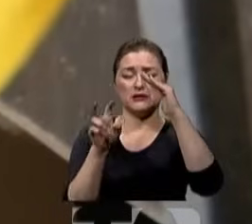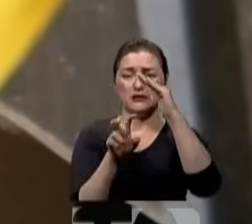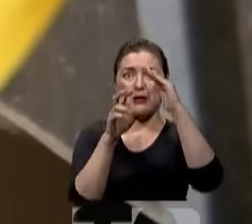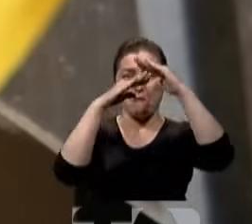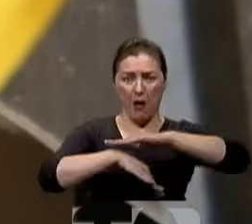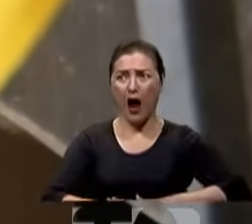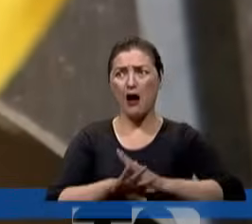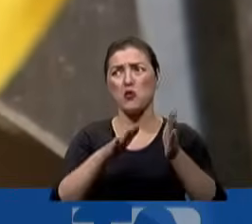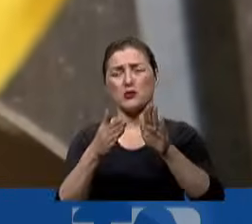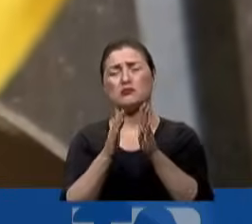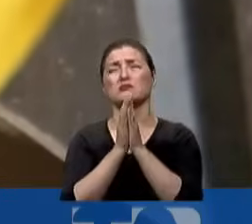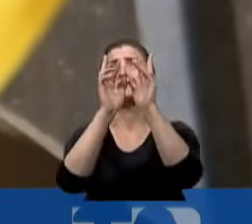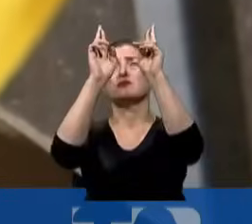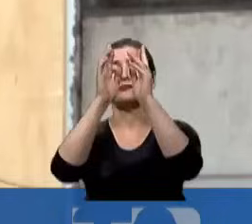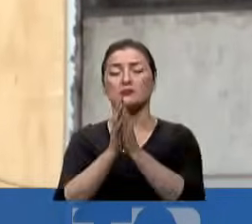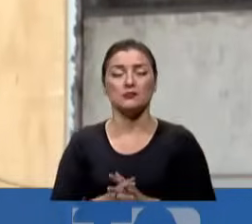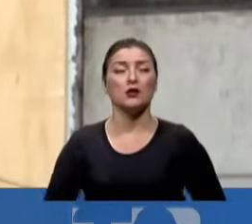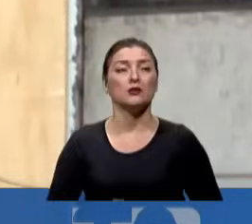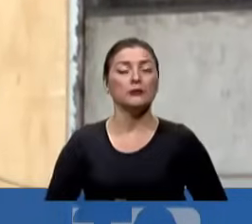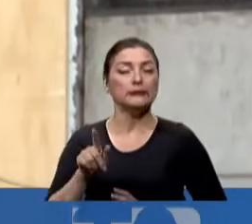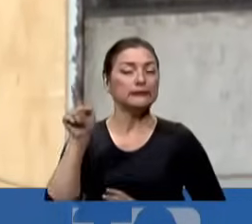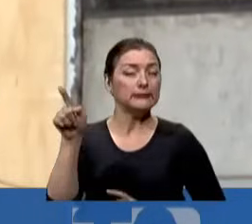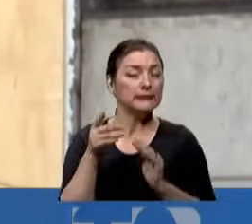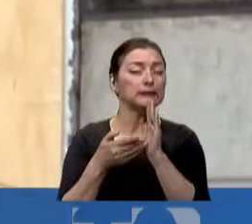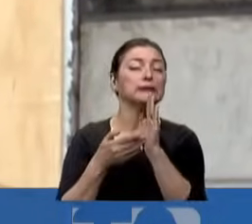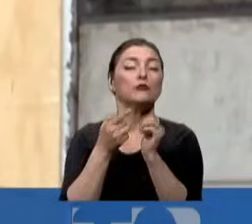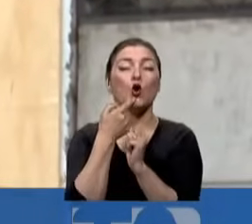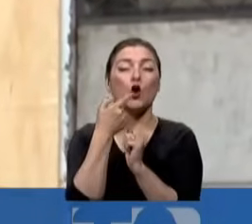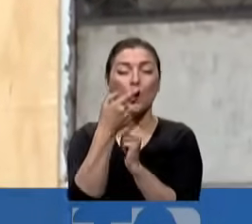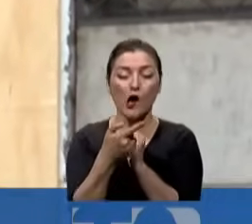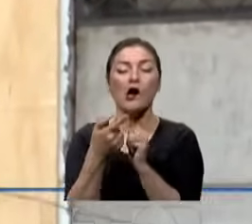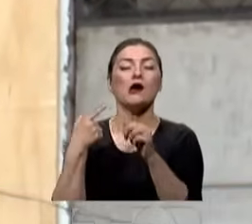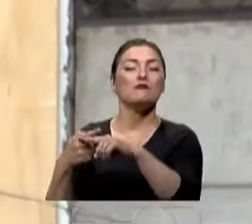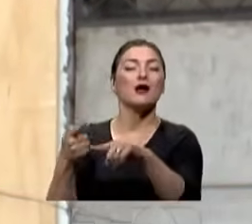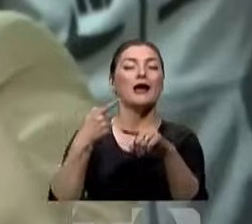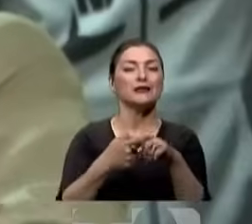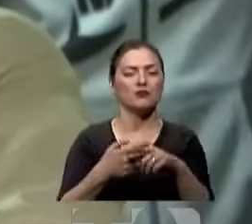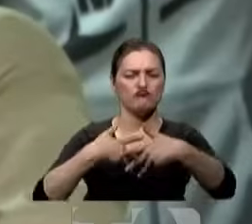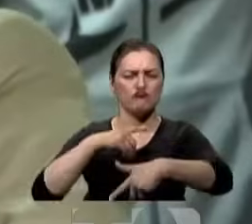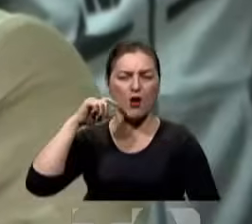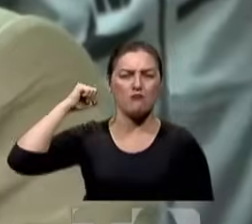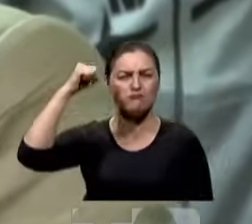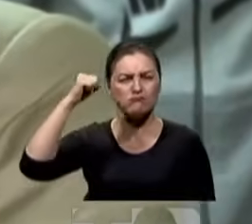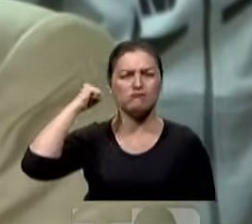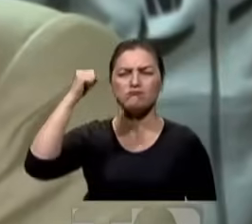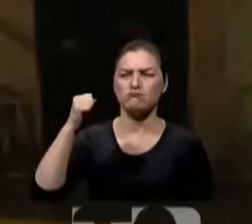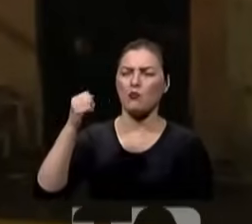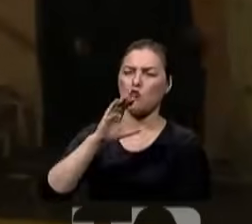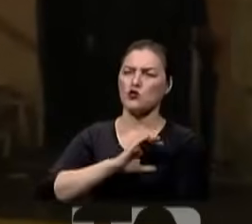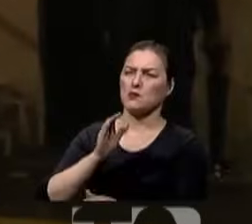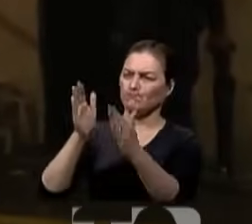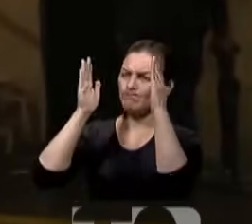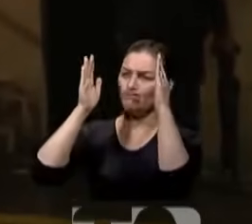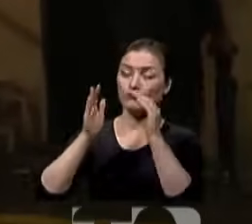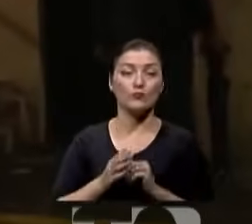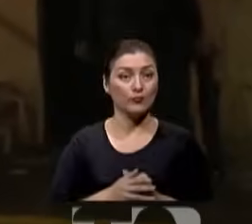lamentar por las afectaciones en las viviendas. Incluso no descartan realizar algún tipo de movilización para exigir atención. Sobre